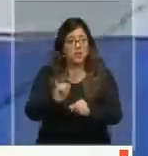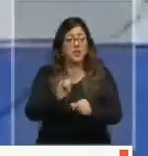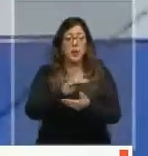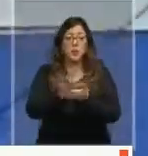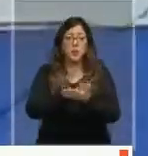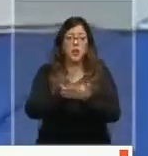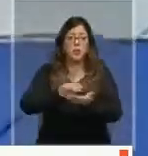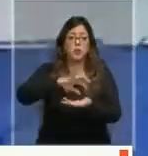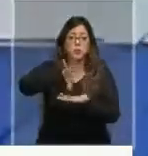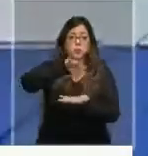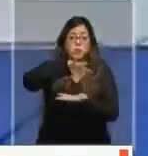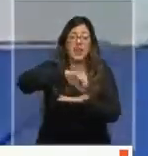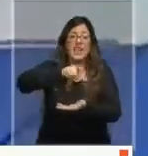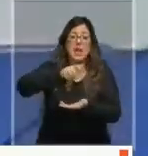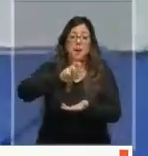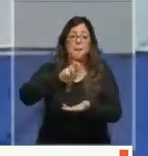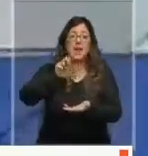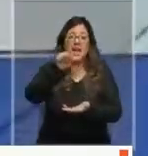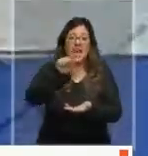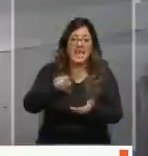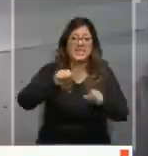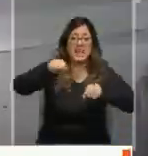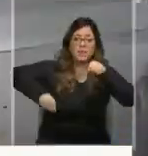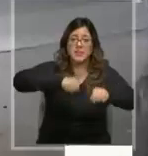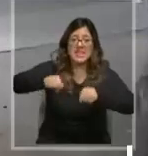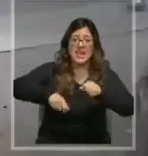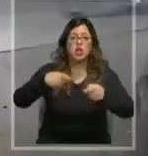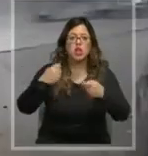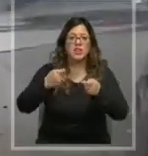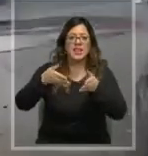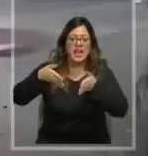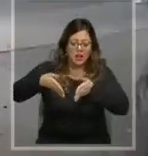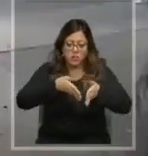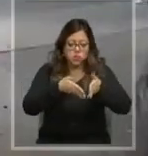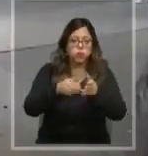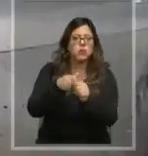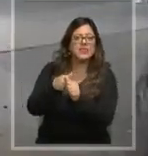utilización de GPS en bicicletas y tratar de usar las ciclovías